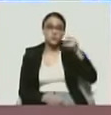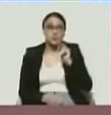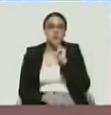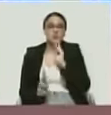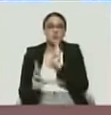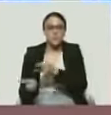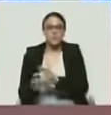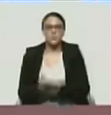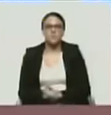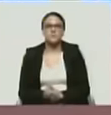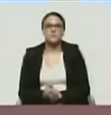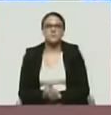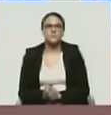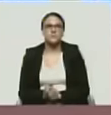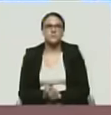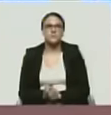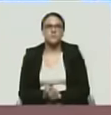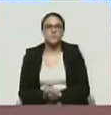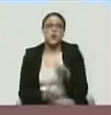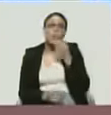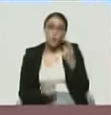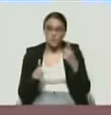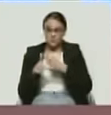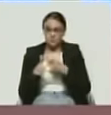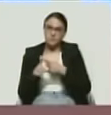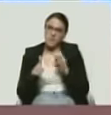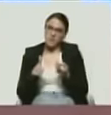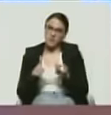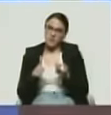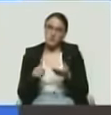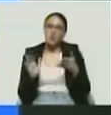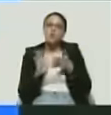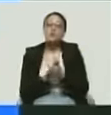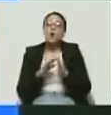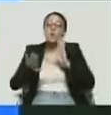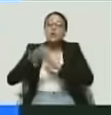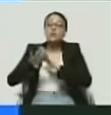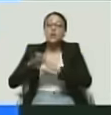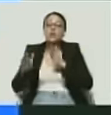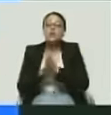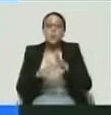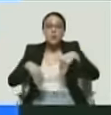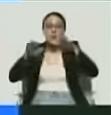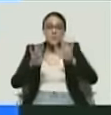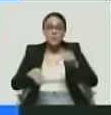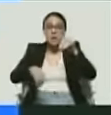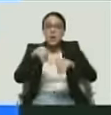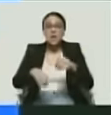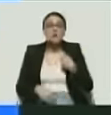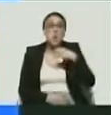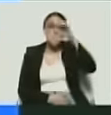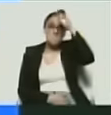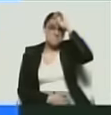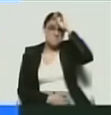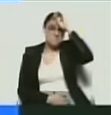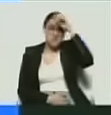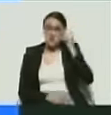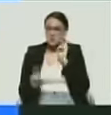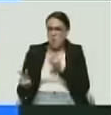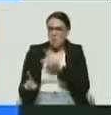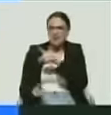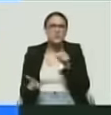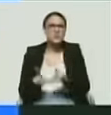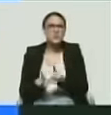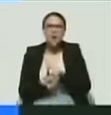Mire, sobre ese supuesto solicitud hecha ante la Sala Constitucional, no solamente no tengo ninguna idea, sino que me parece una